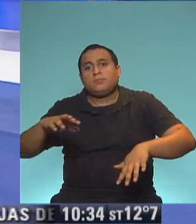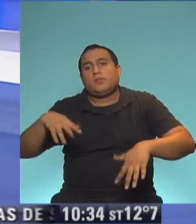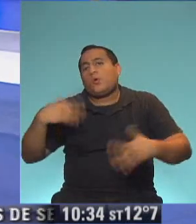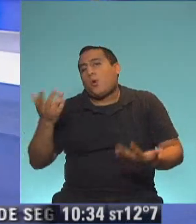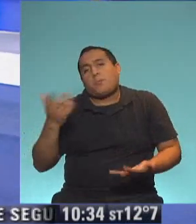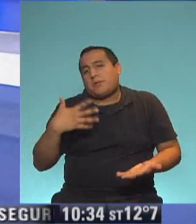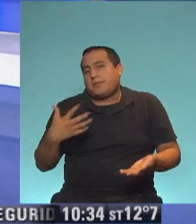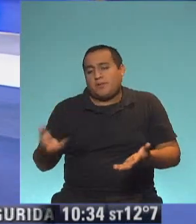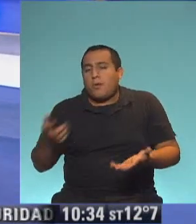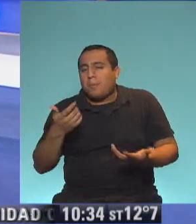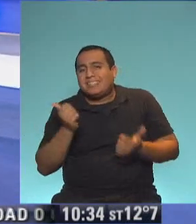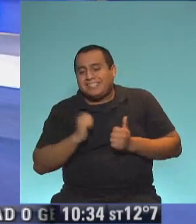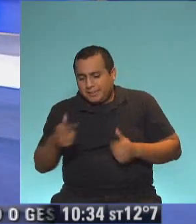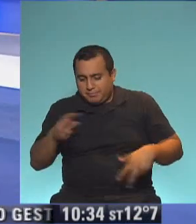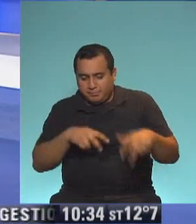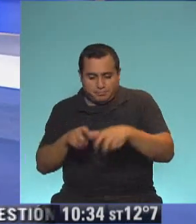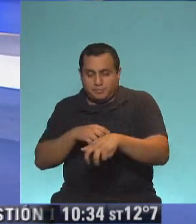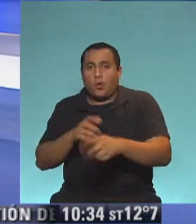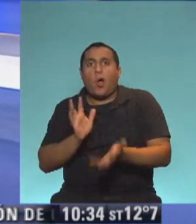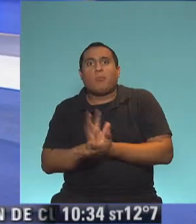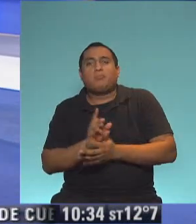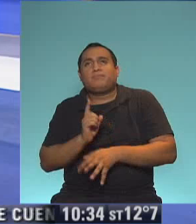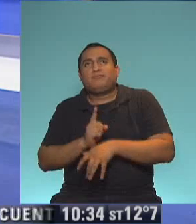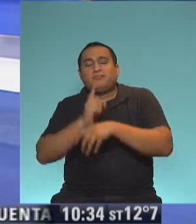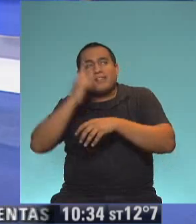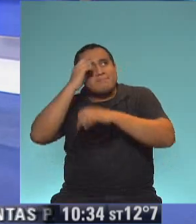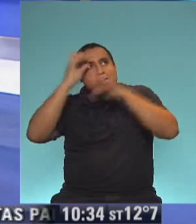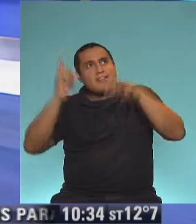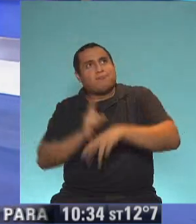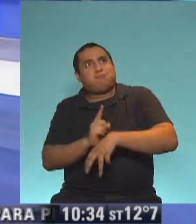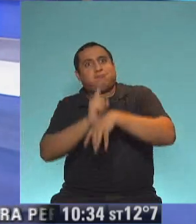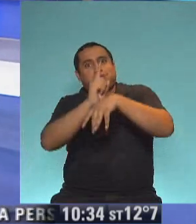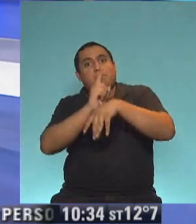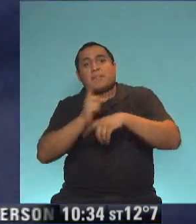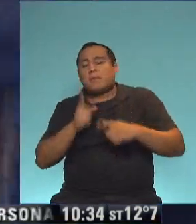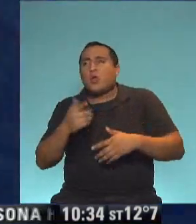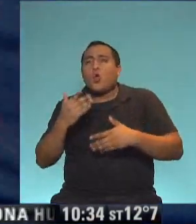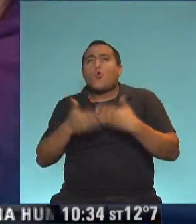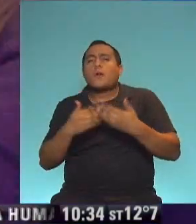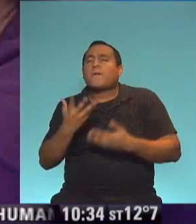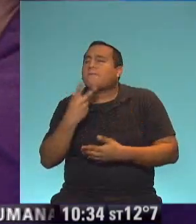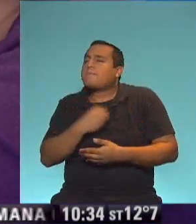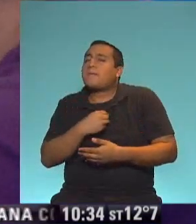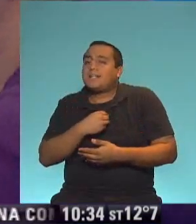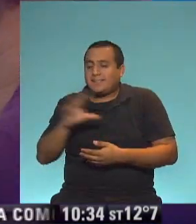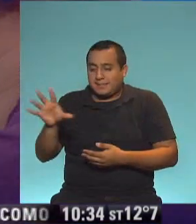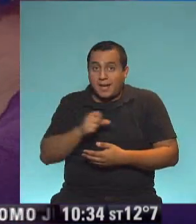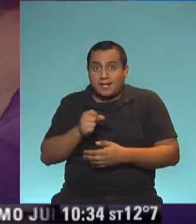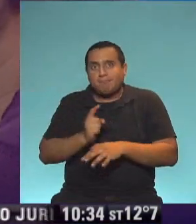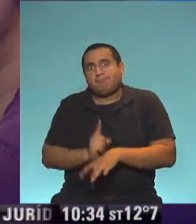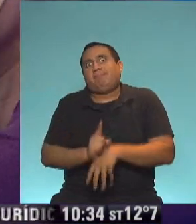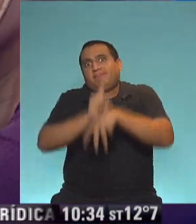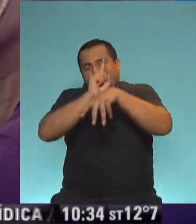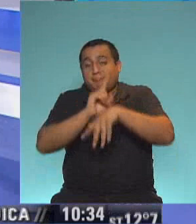amarse unos a otros. Armarse su nave imaginaria y elegir su juguete preferido para subir a su nave. ¡Vamos a la nave! A ver. Amigos